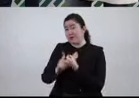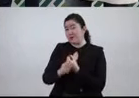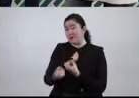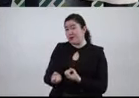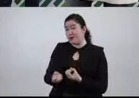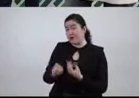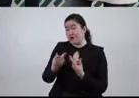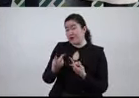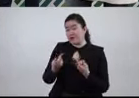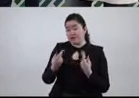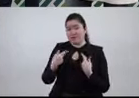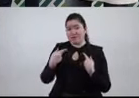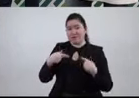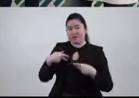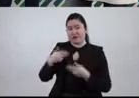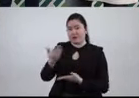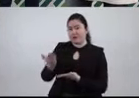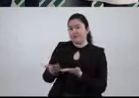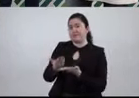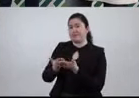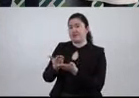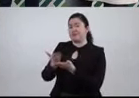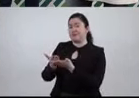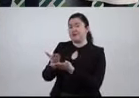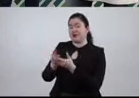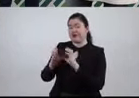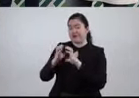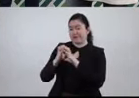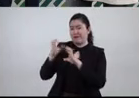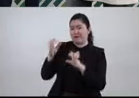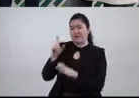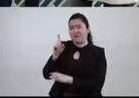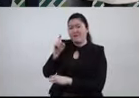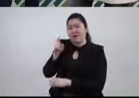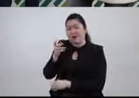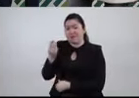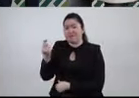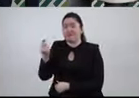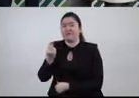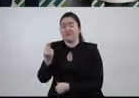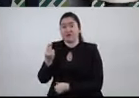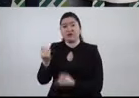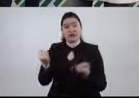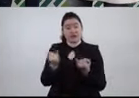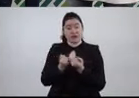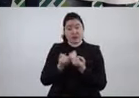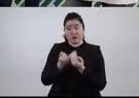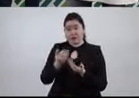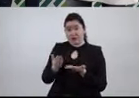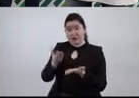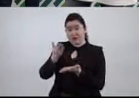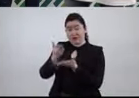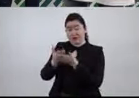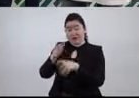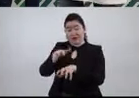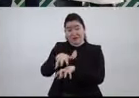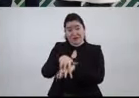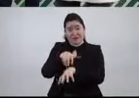el número de demanda, en el uso de pipas, recuerdo que incluso tuvo que acudir a